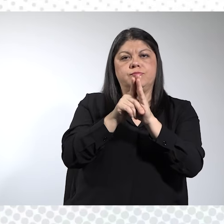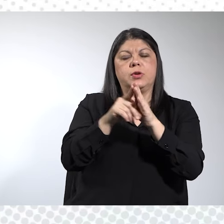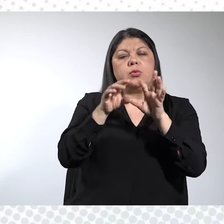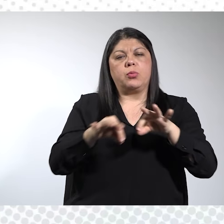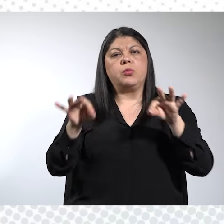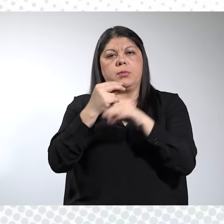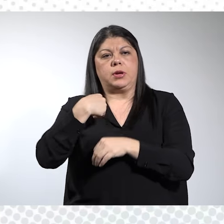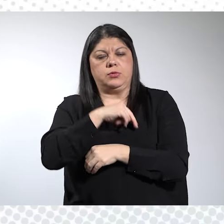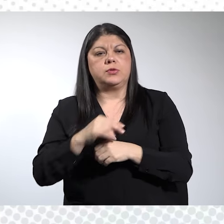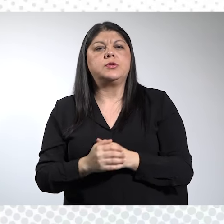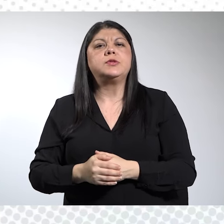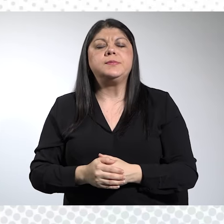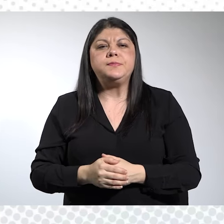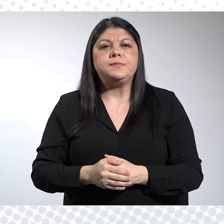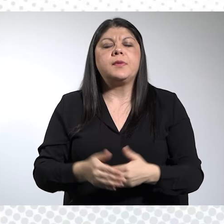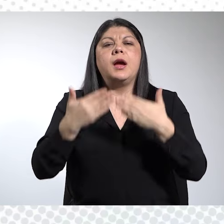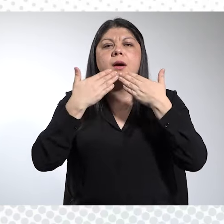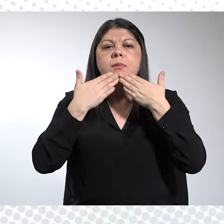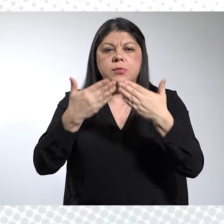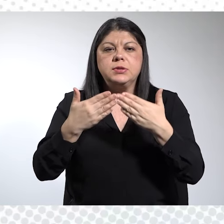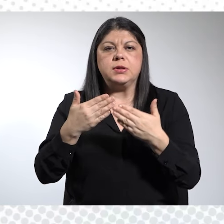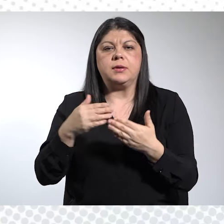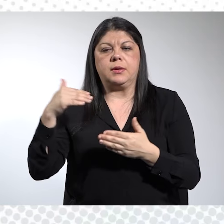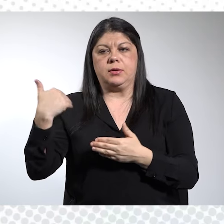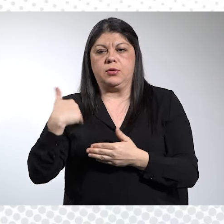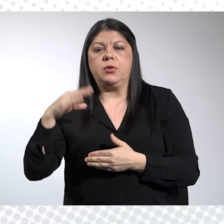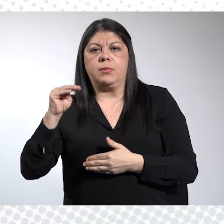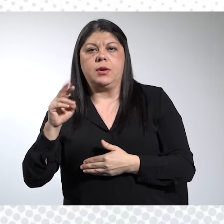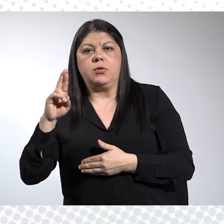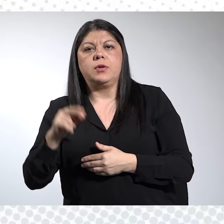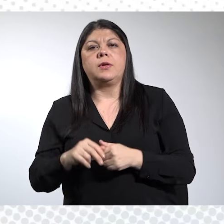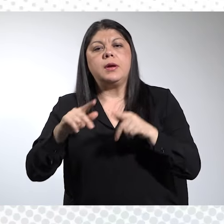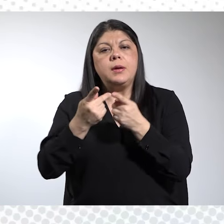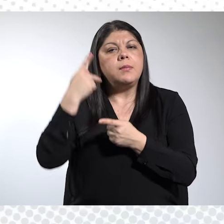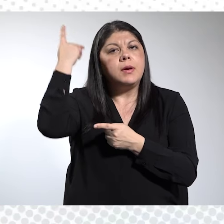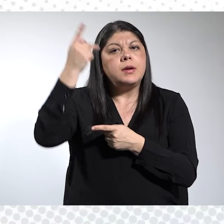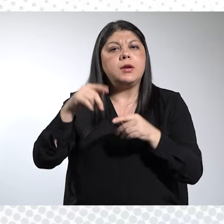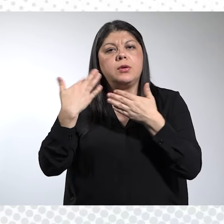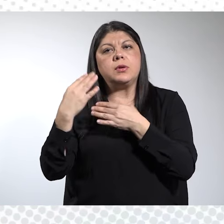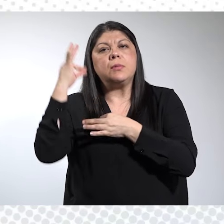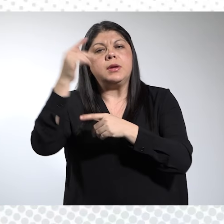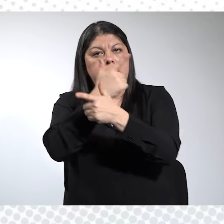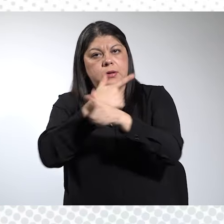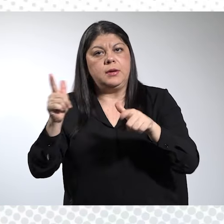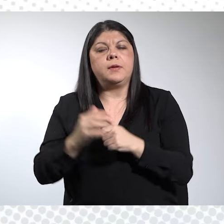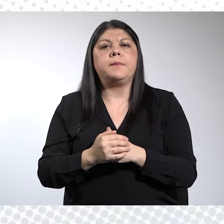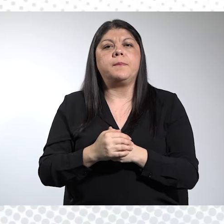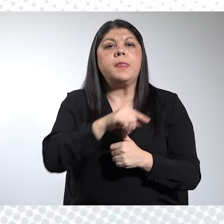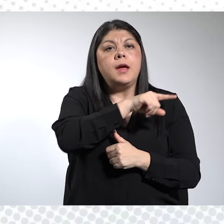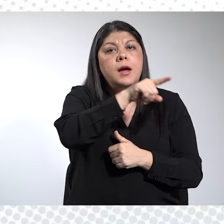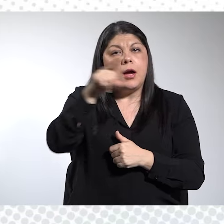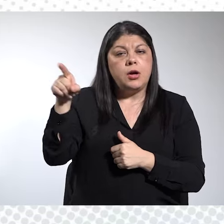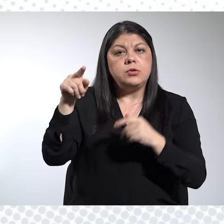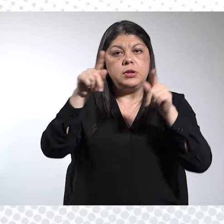¿verdad? Esto es muy importante para nosotros. Muchísimas gracias, don Marco Rodríguez Vadilla, del Partido Esperanza y Libertad.